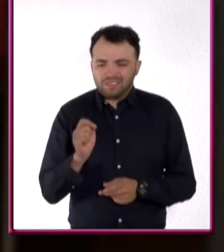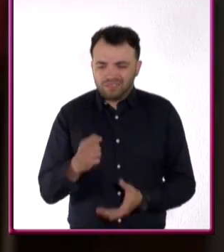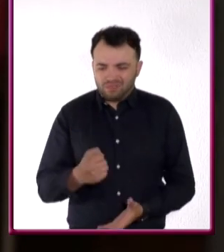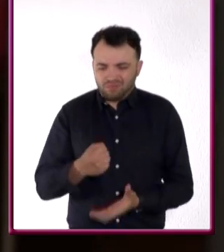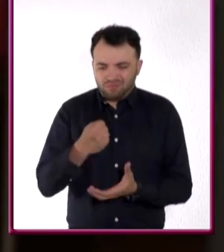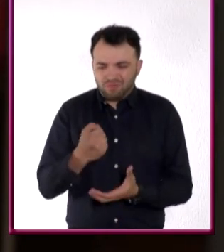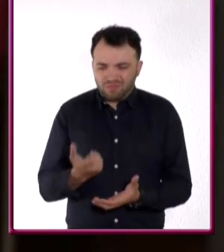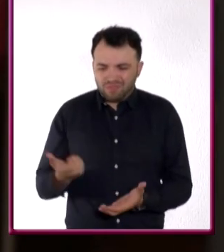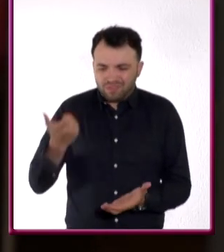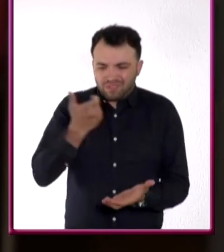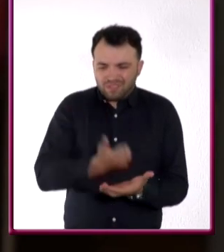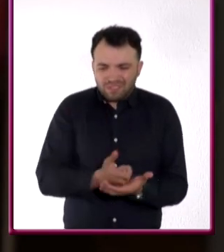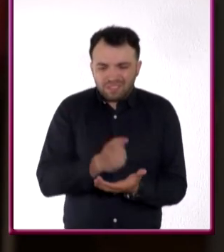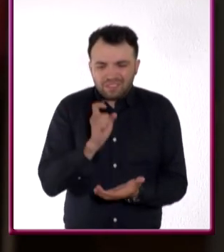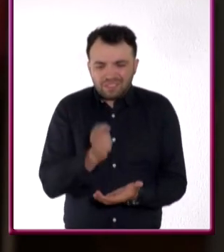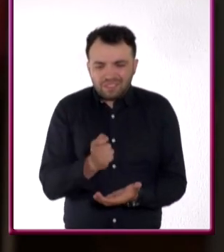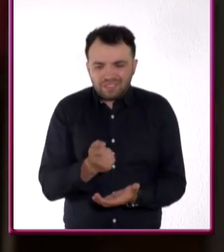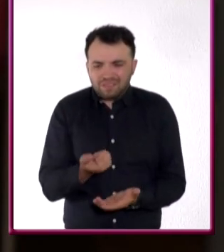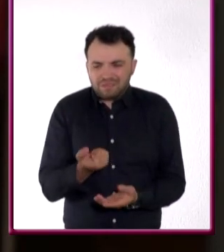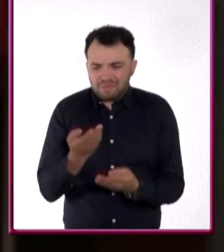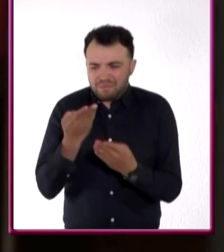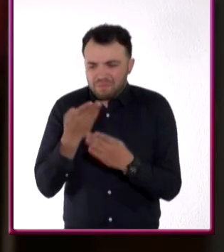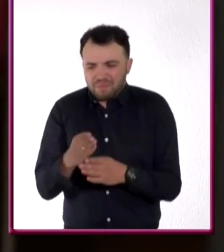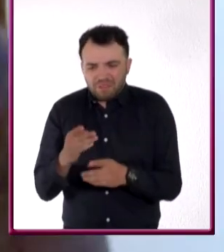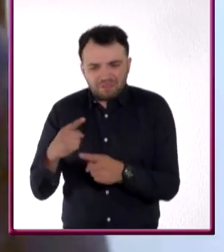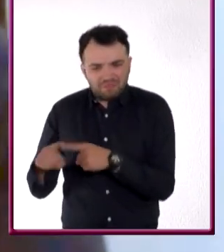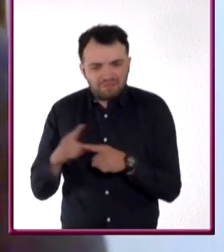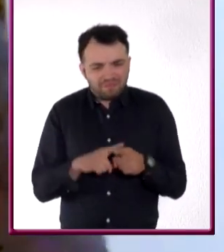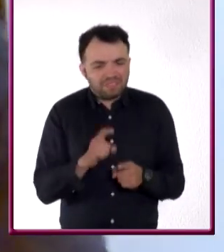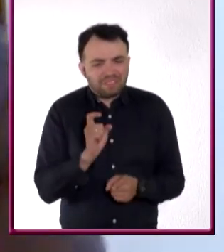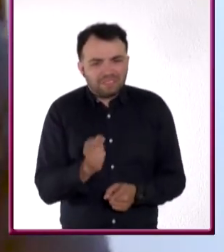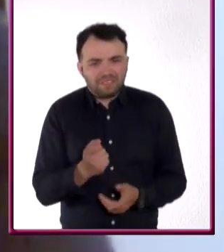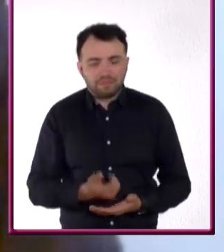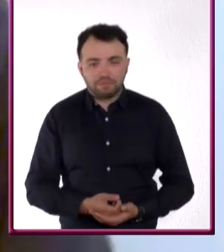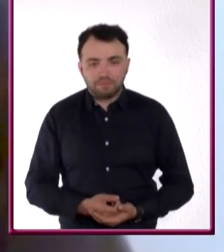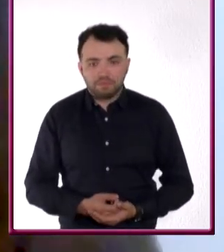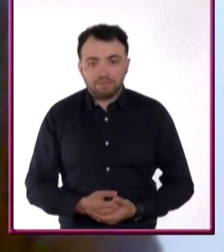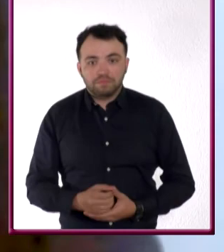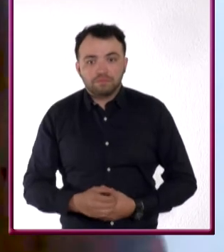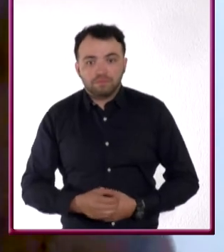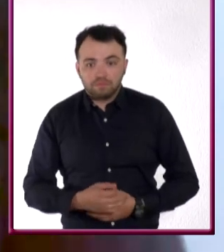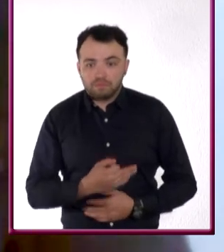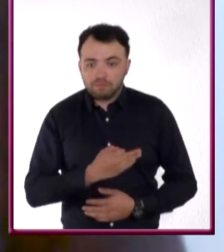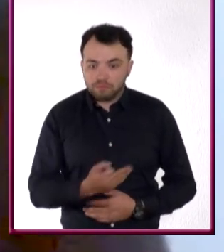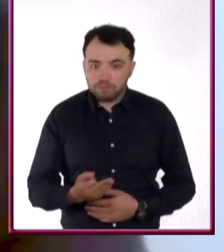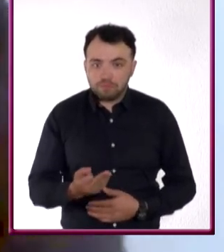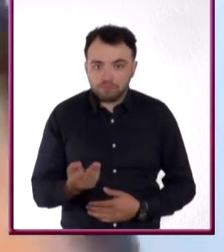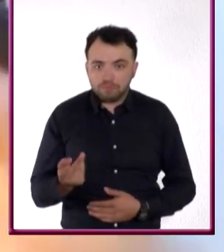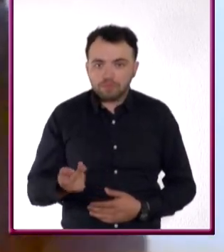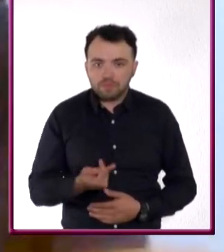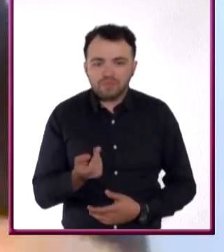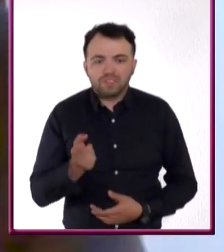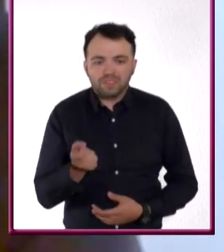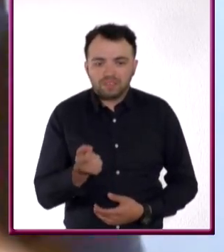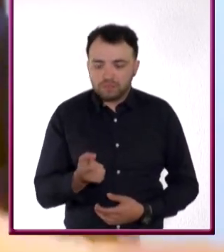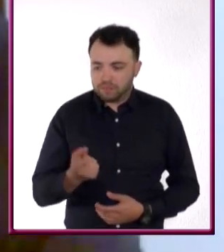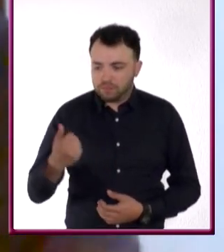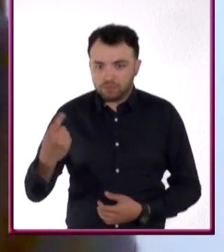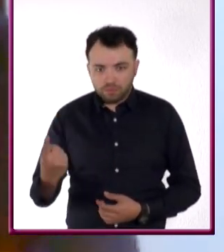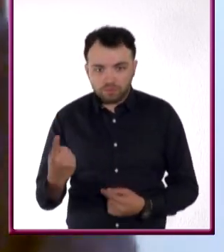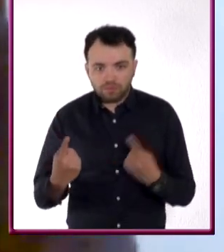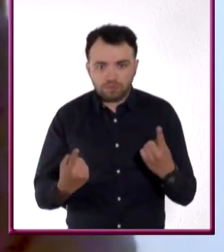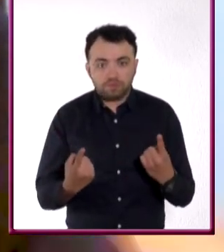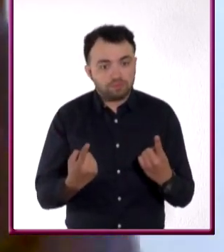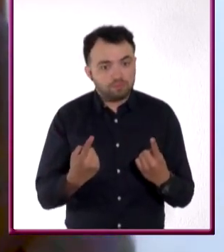valores y de qué se diferencia de la banca. Sí, fíjate que esa es una muy buena pregunta porque las dos instituciones cumplen